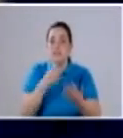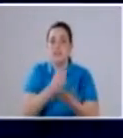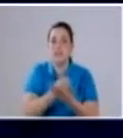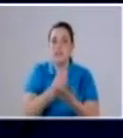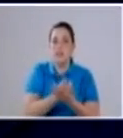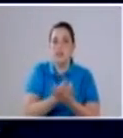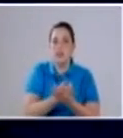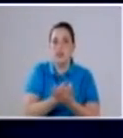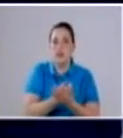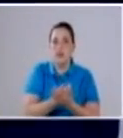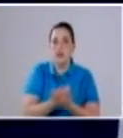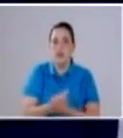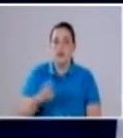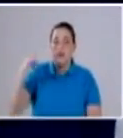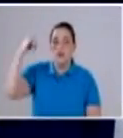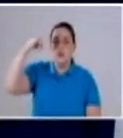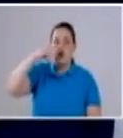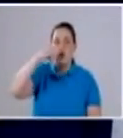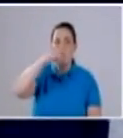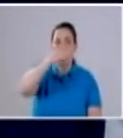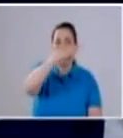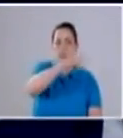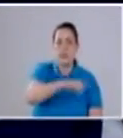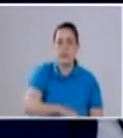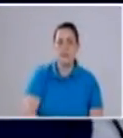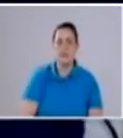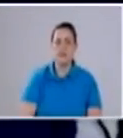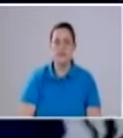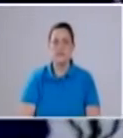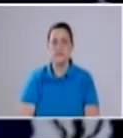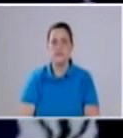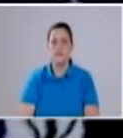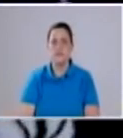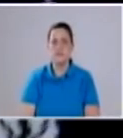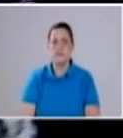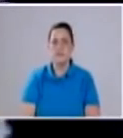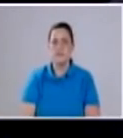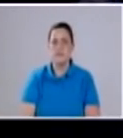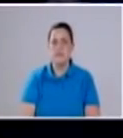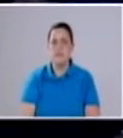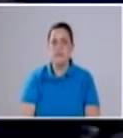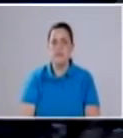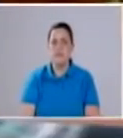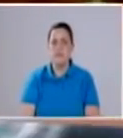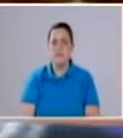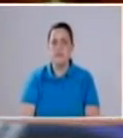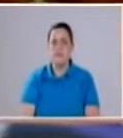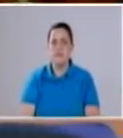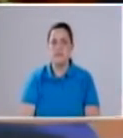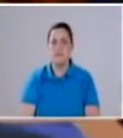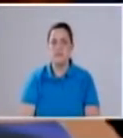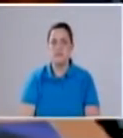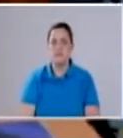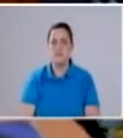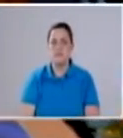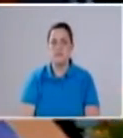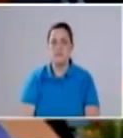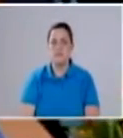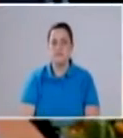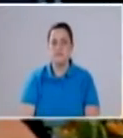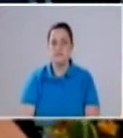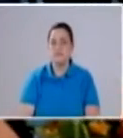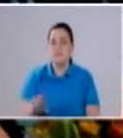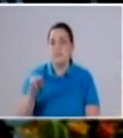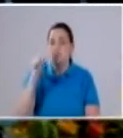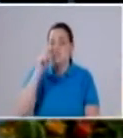por Bourbon Street. Yo no sabía que era Bourbon Street, pero había oído. Ni